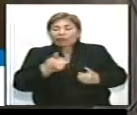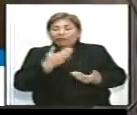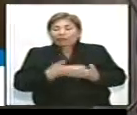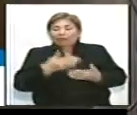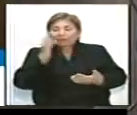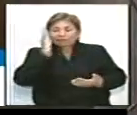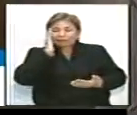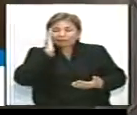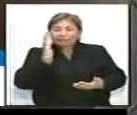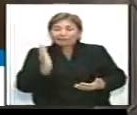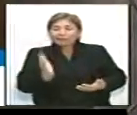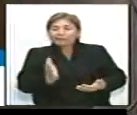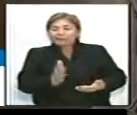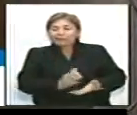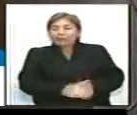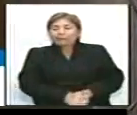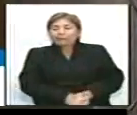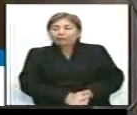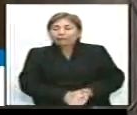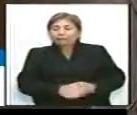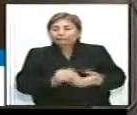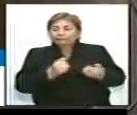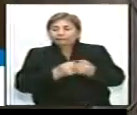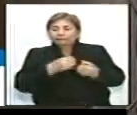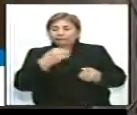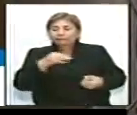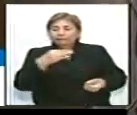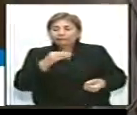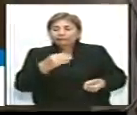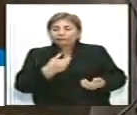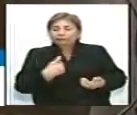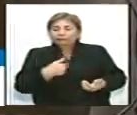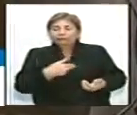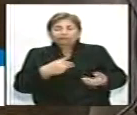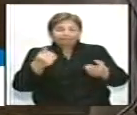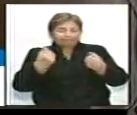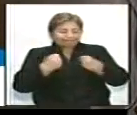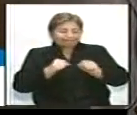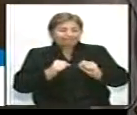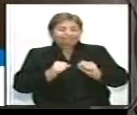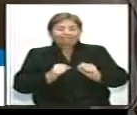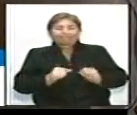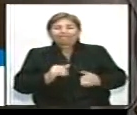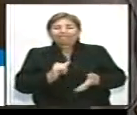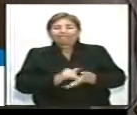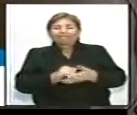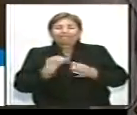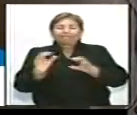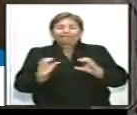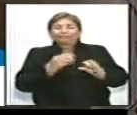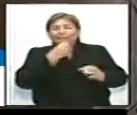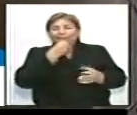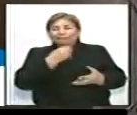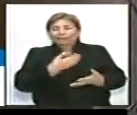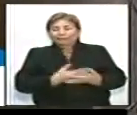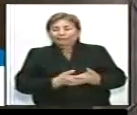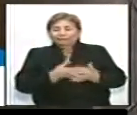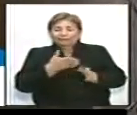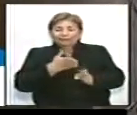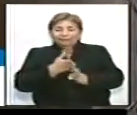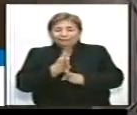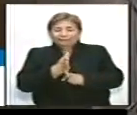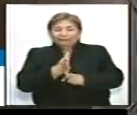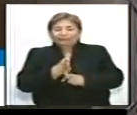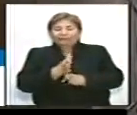ustedes que vamos a poner, como siempre, nuestro mayor y mejor esfuerzo por hacer las cosas